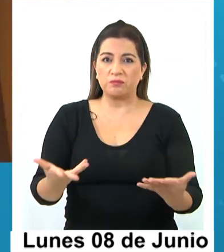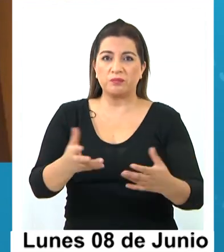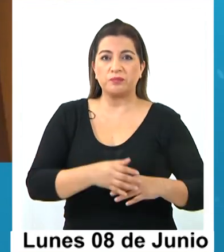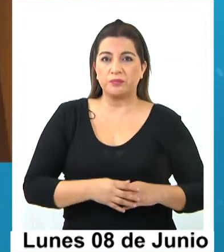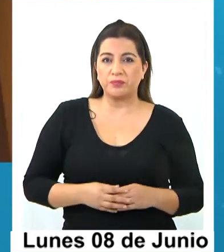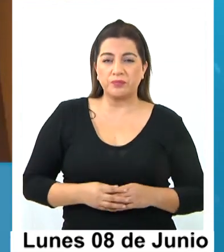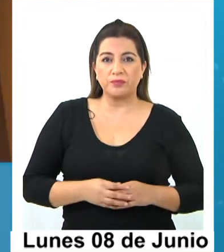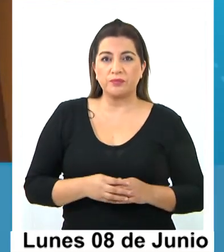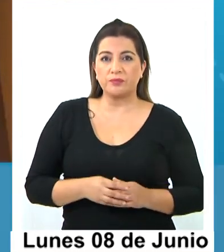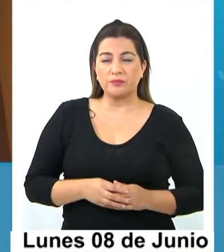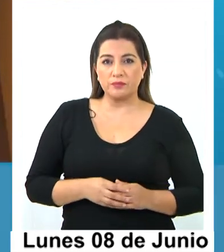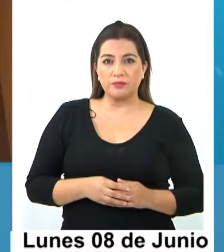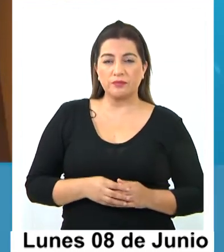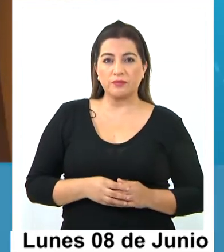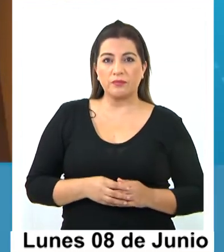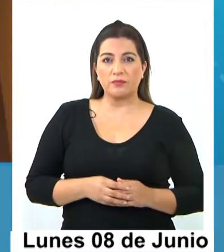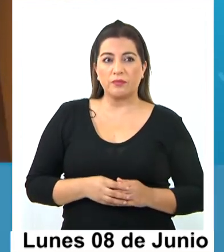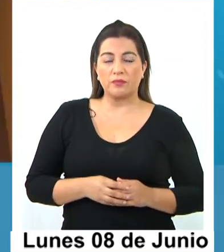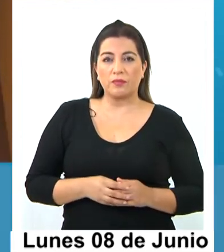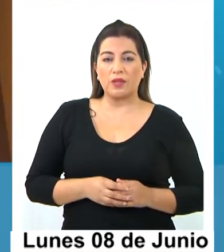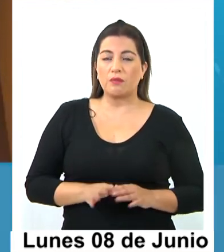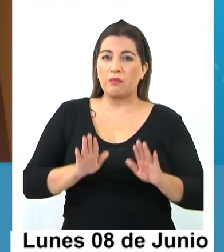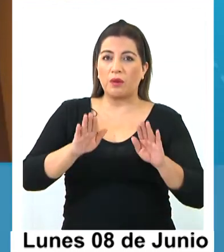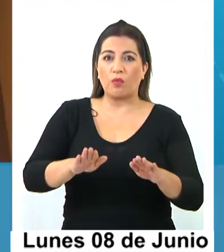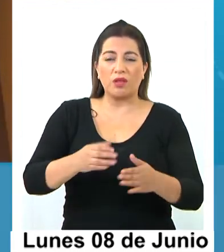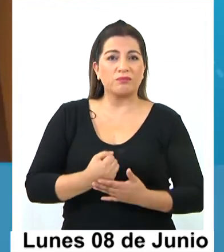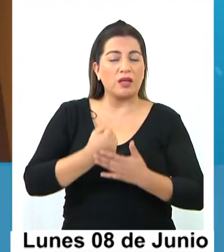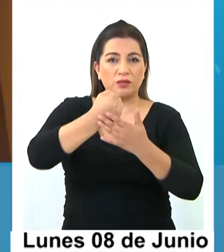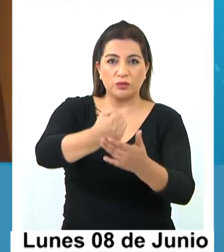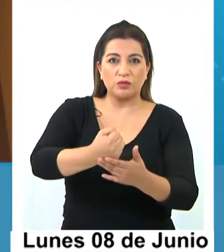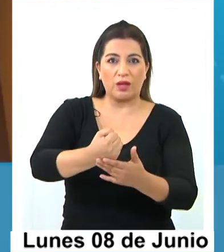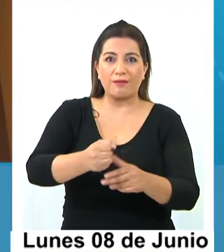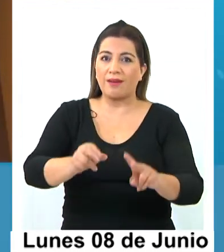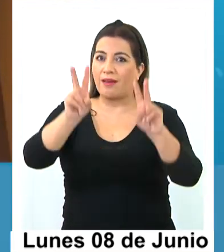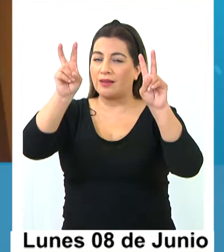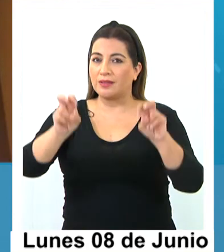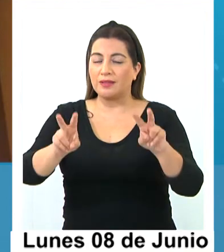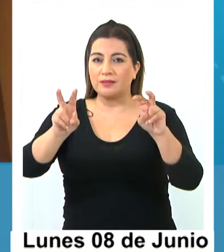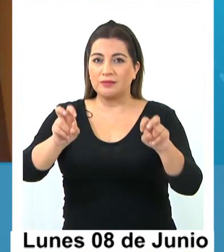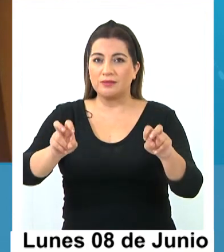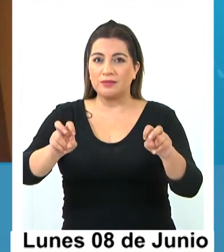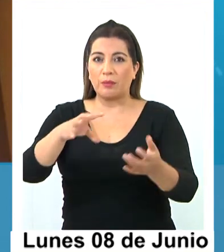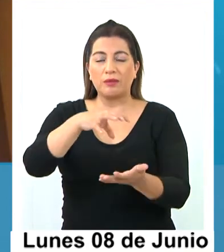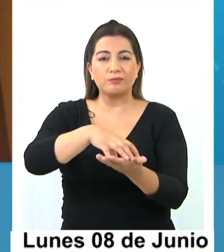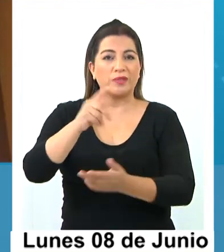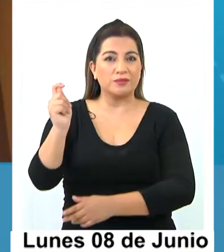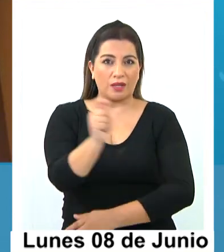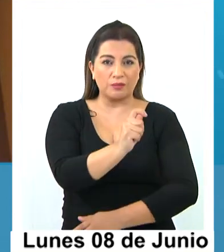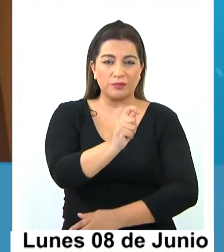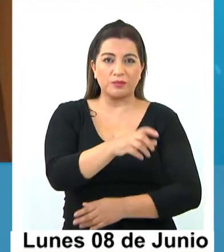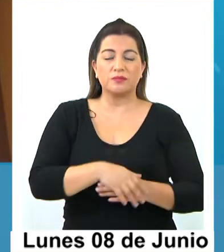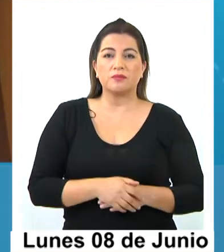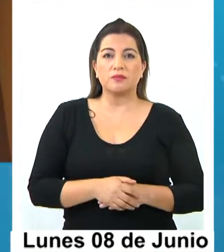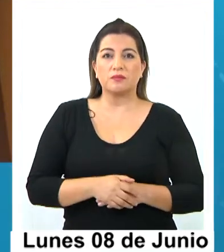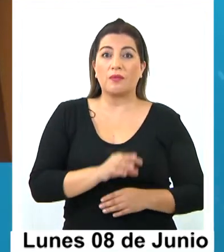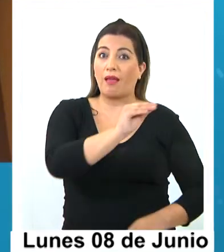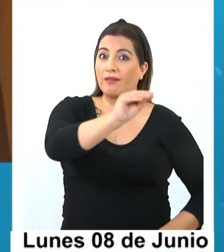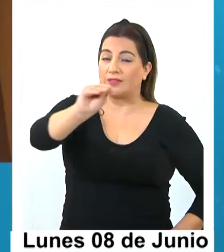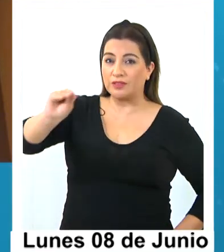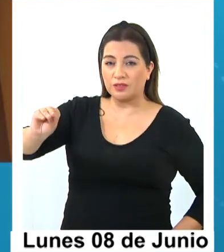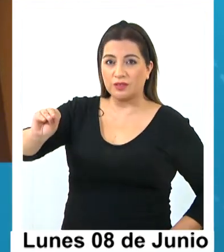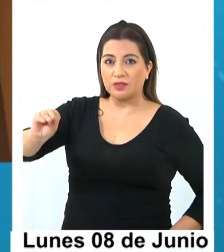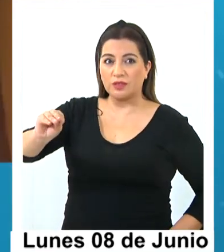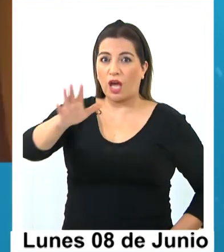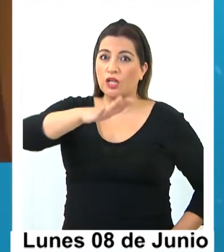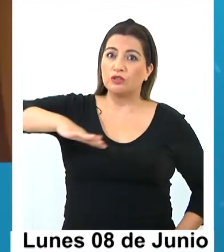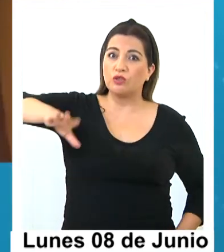corresponde y para seguir siendo el sostén, ¿no es cierto?, en este ámbito de lo que es en la región de Tarapacá. Así que el llamado, ¿no es cierto?,